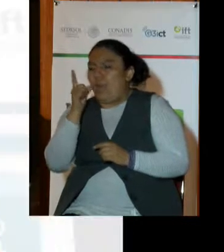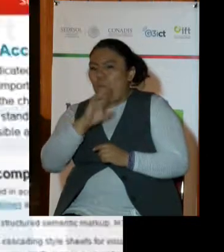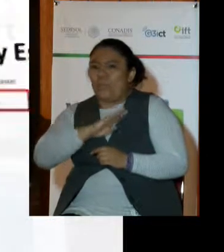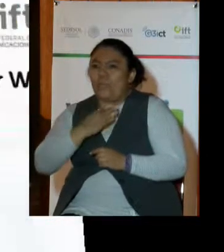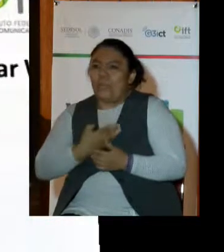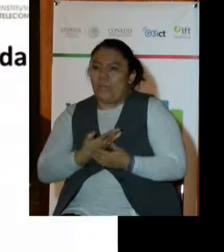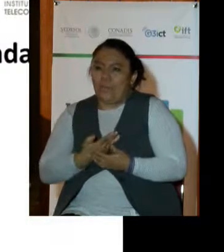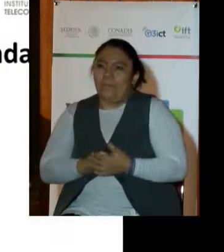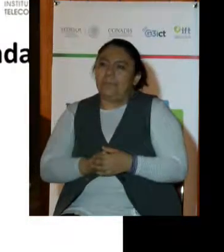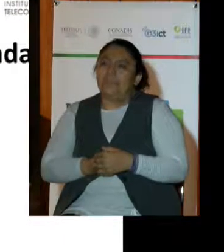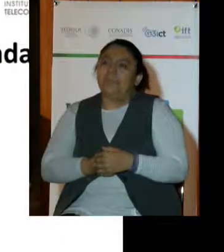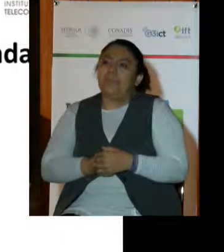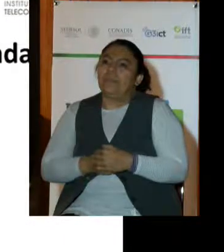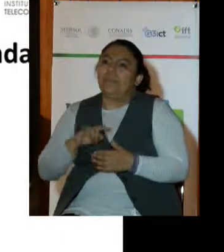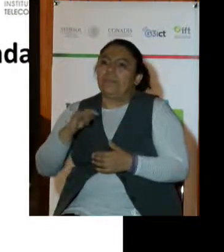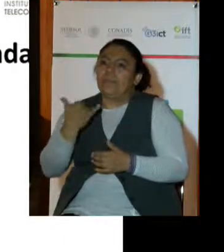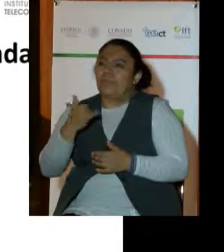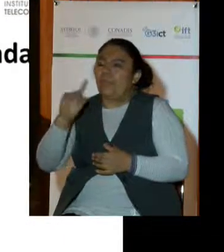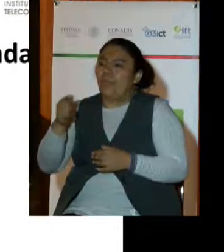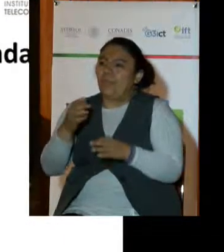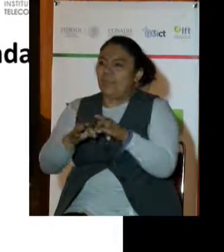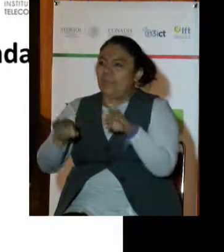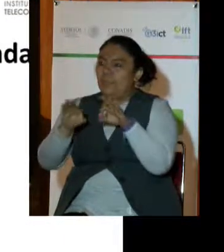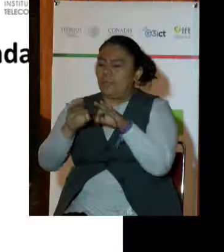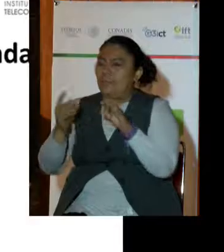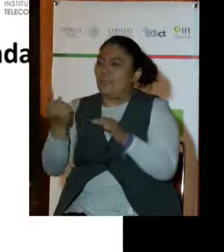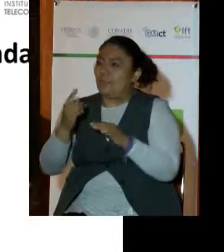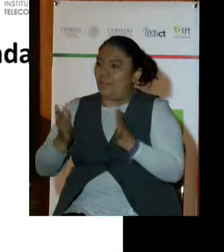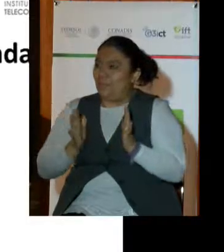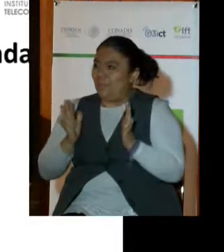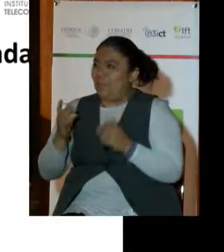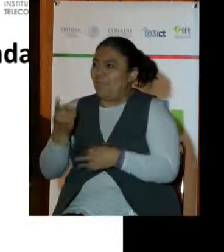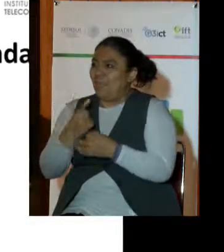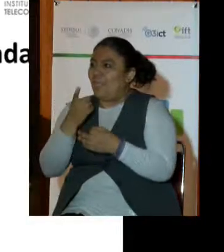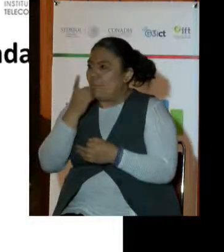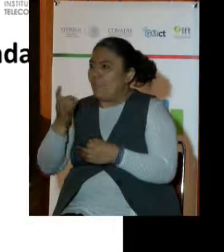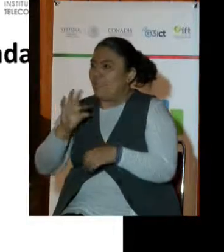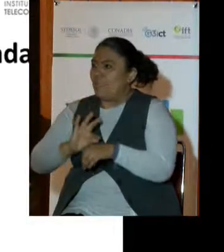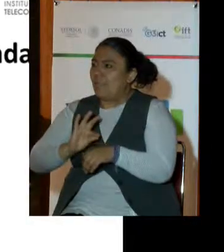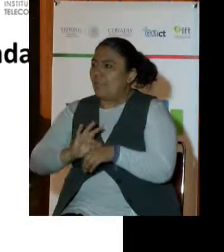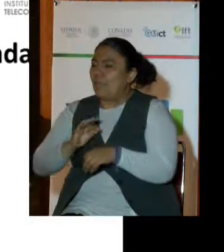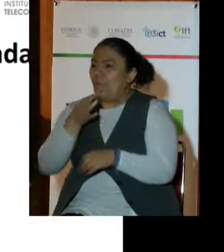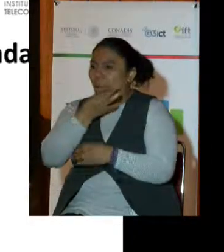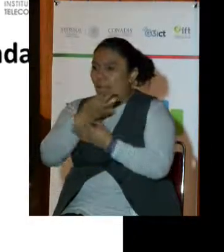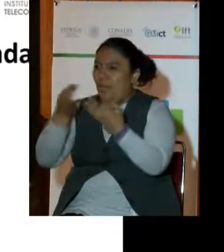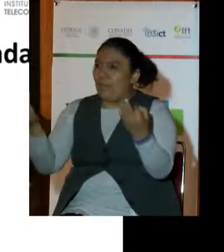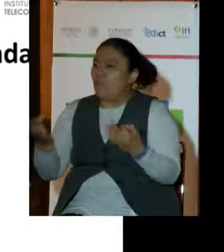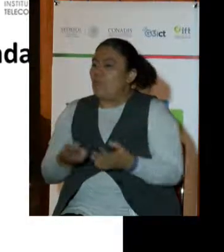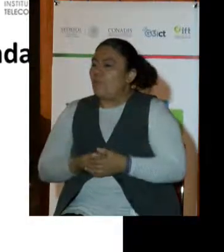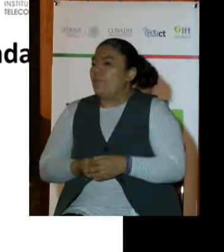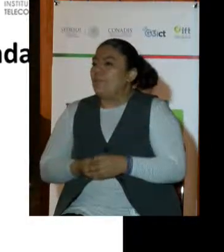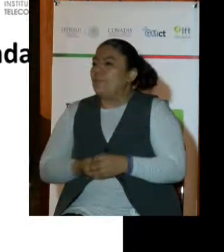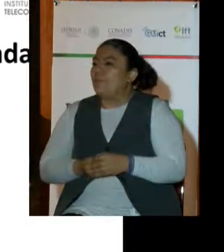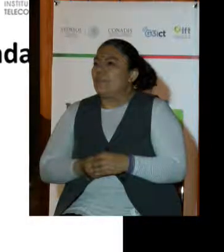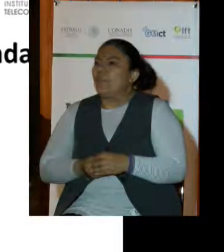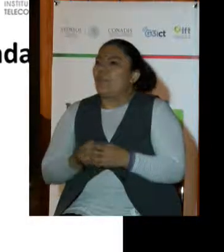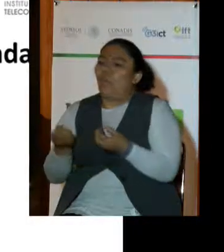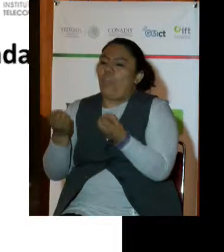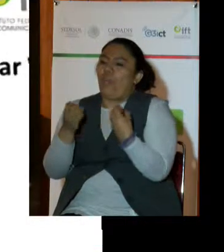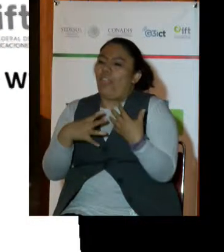española. Y es importante, pero esa es una sorpresa que ya, no sé si el doctor Hernando Zumaya ya haya anunciado o va a… Le voy a